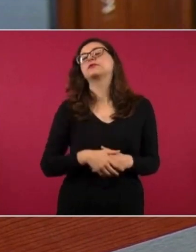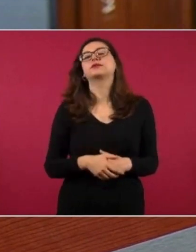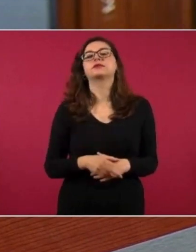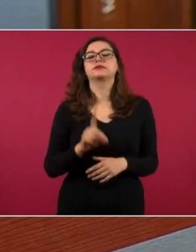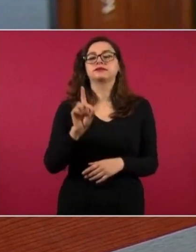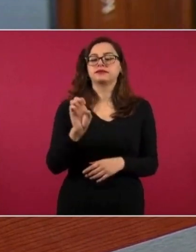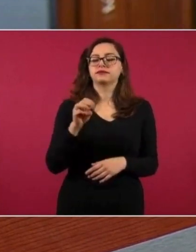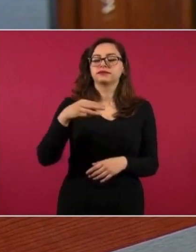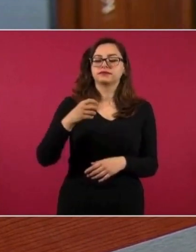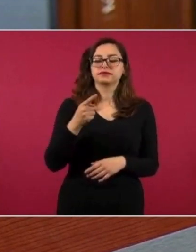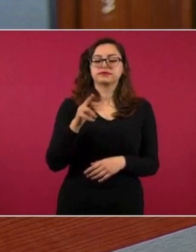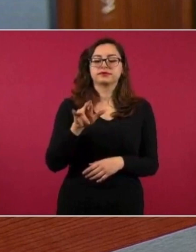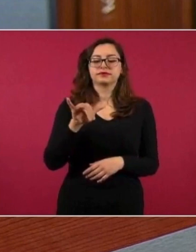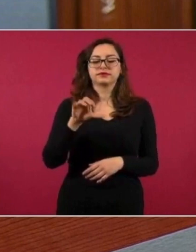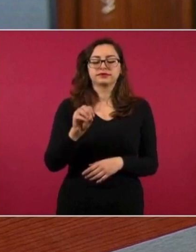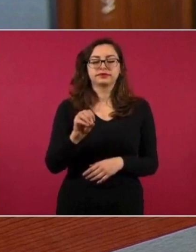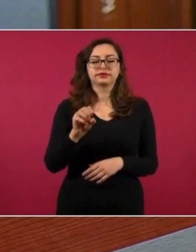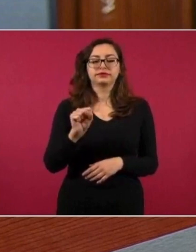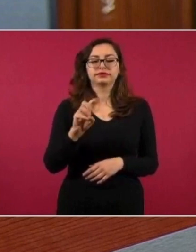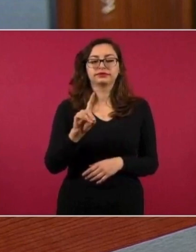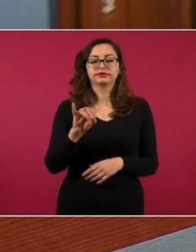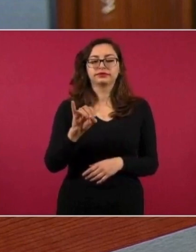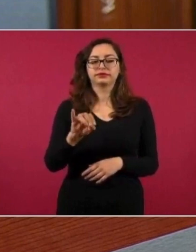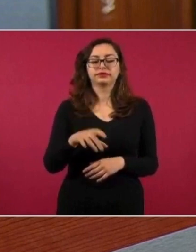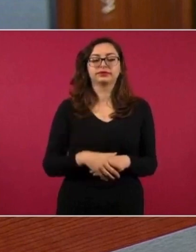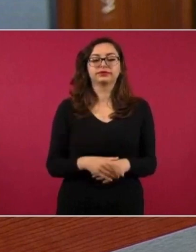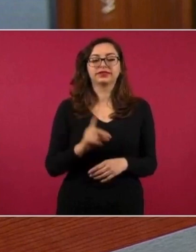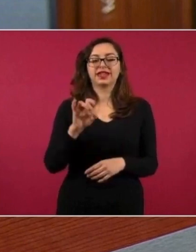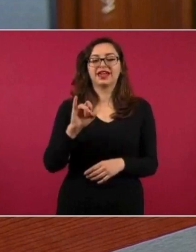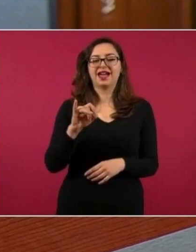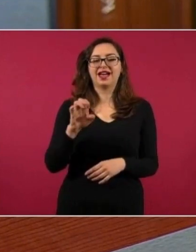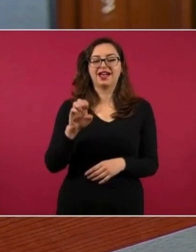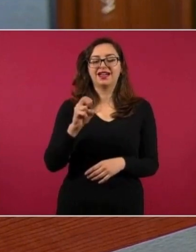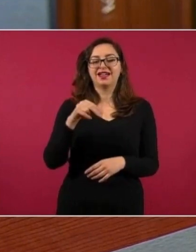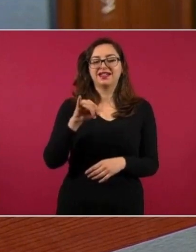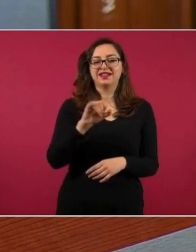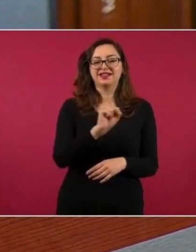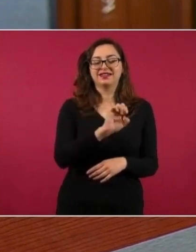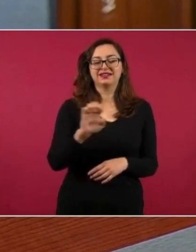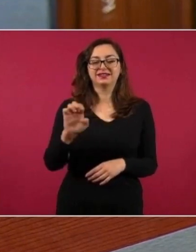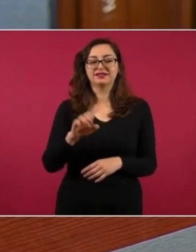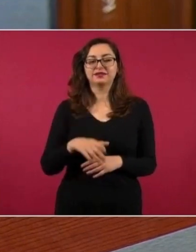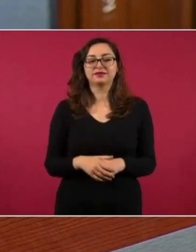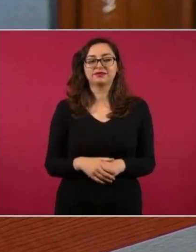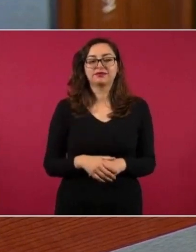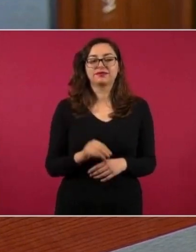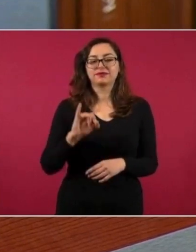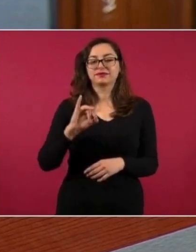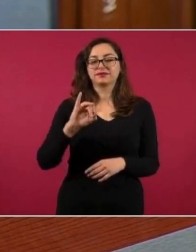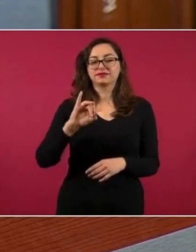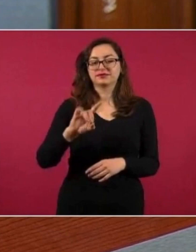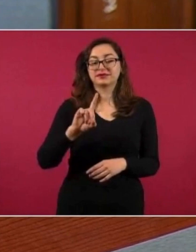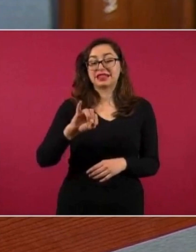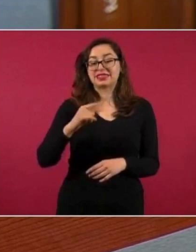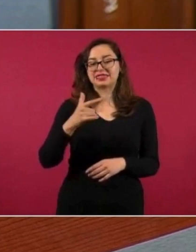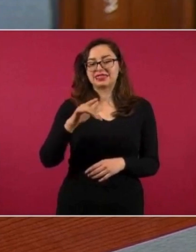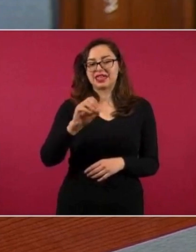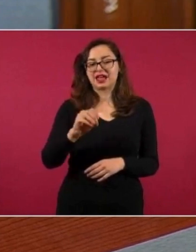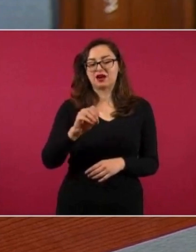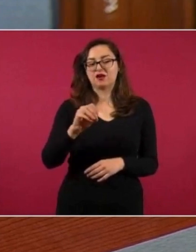Demetrio Sodi de La Tijera, Denise Dresser, Diego Fernández de Ceballos,